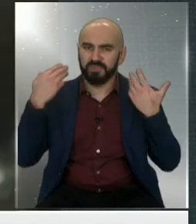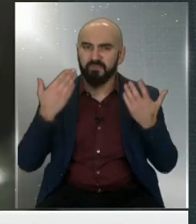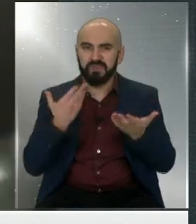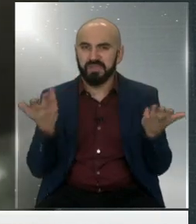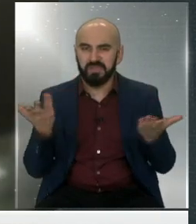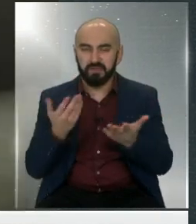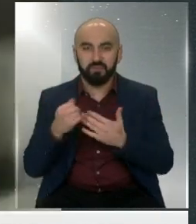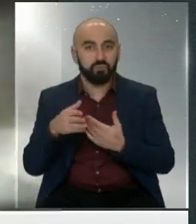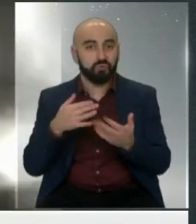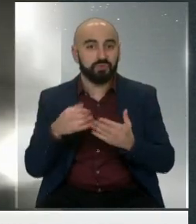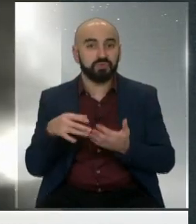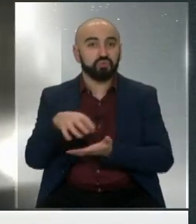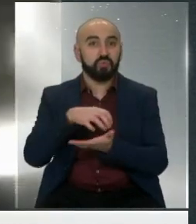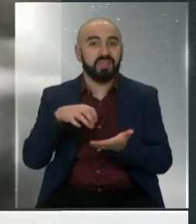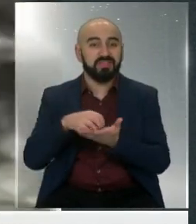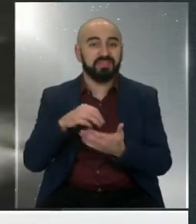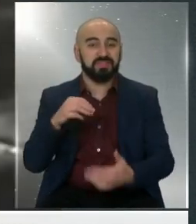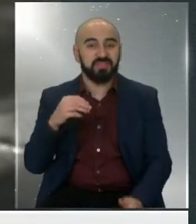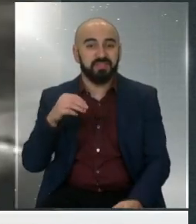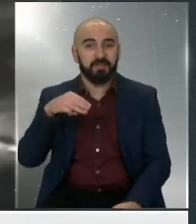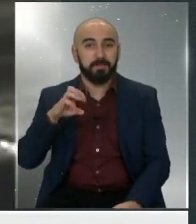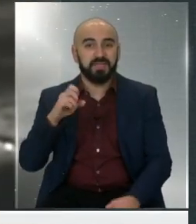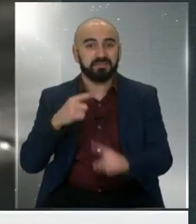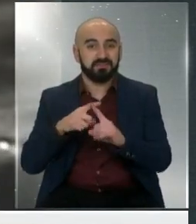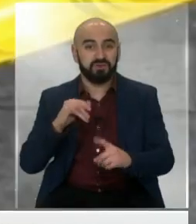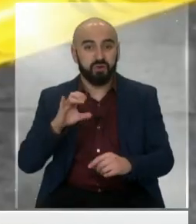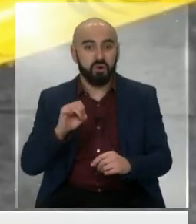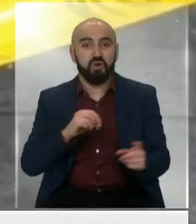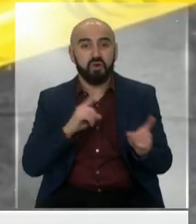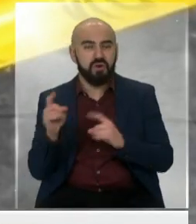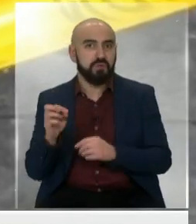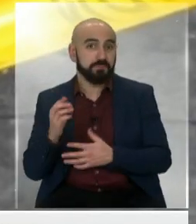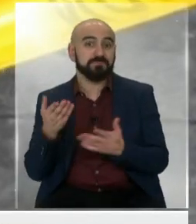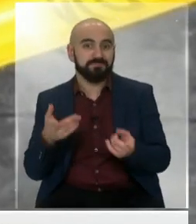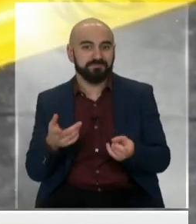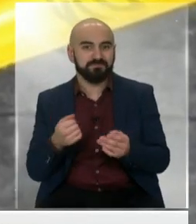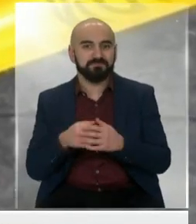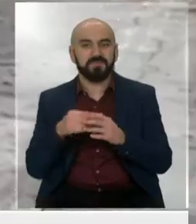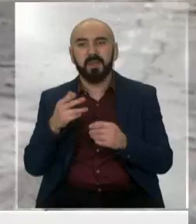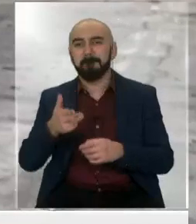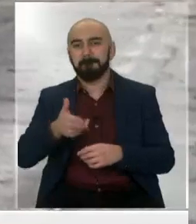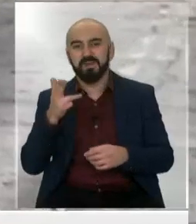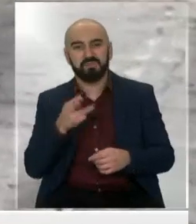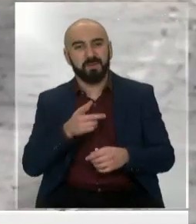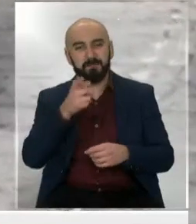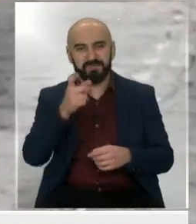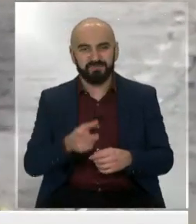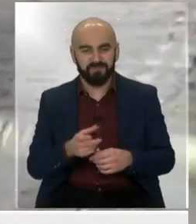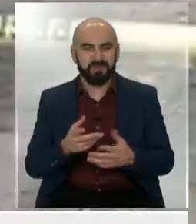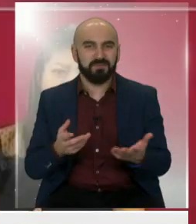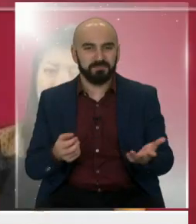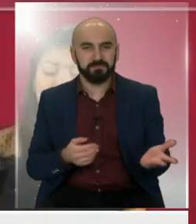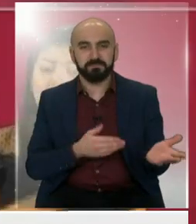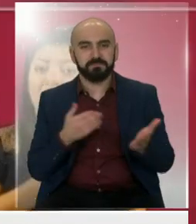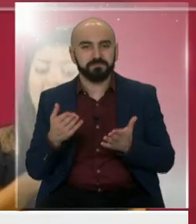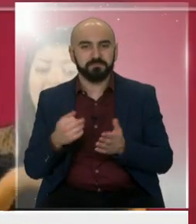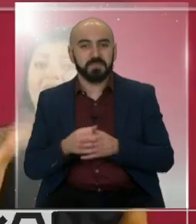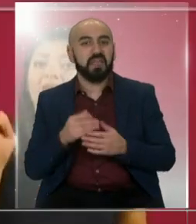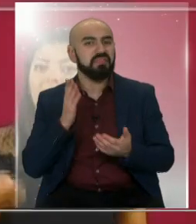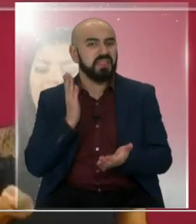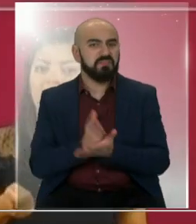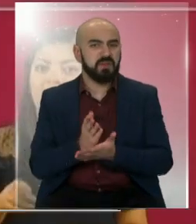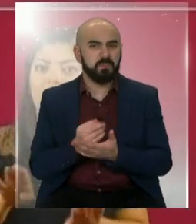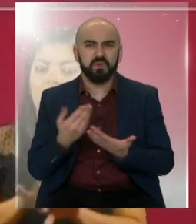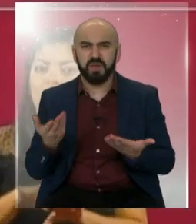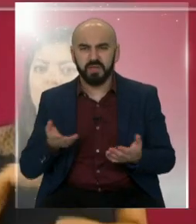México que ocurrió en junio contra el encargado de seguridad de la capital, Omar García Archuf. Tenemos que persuadir, la paz,